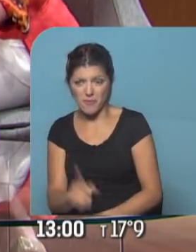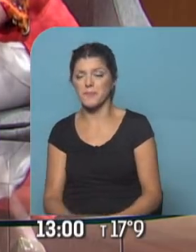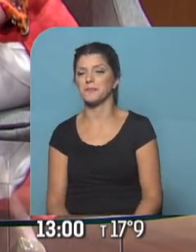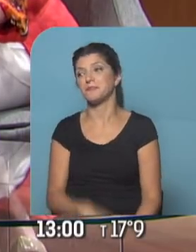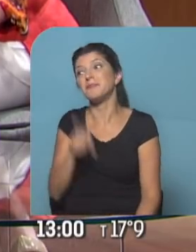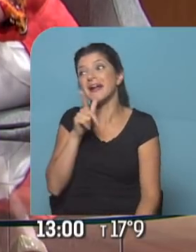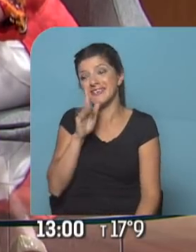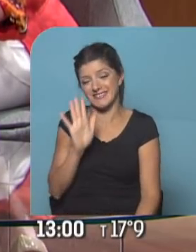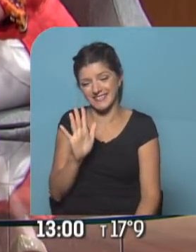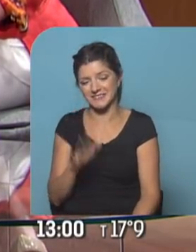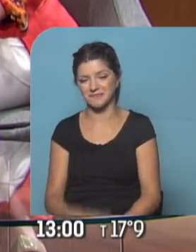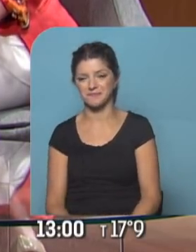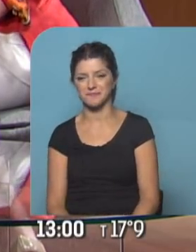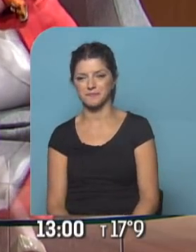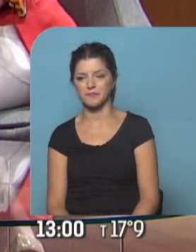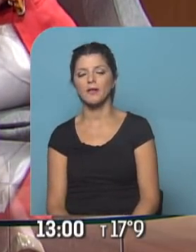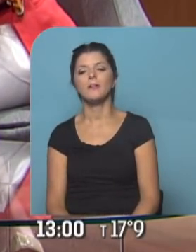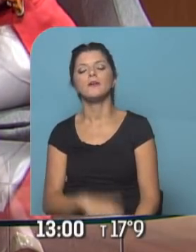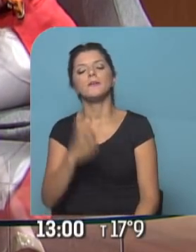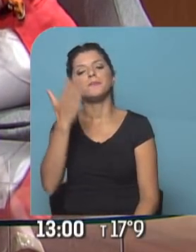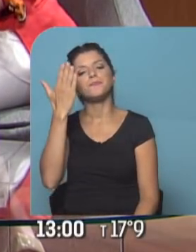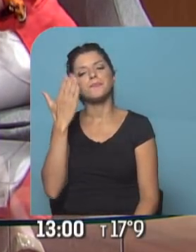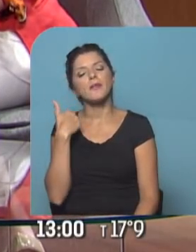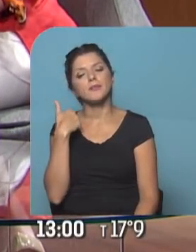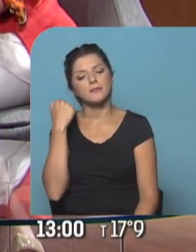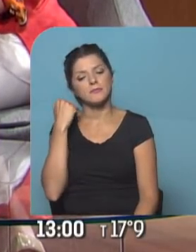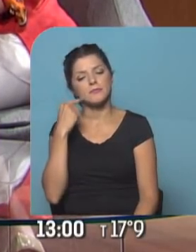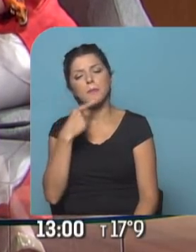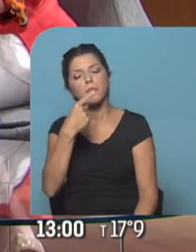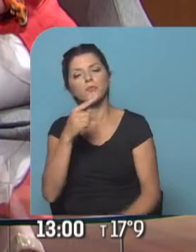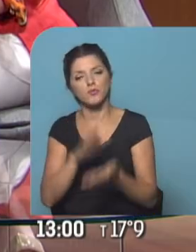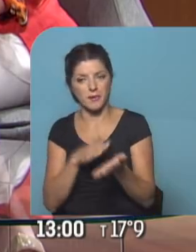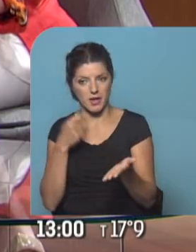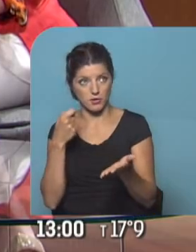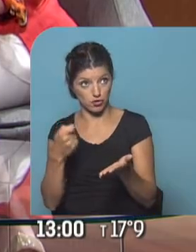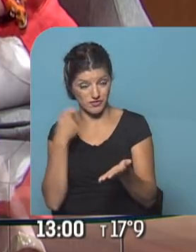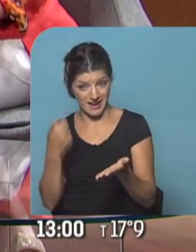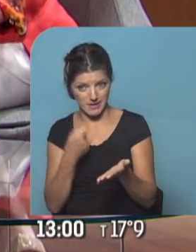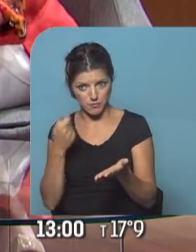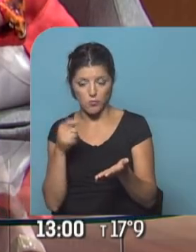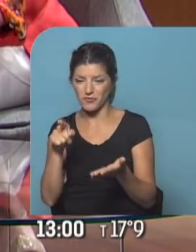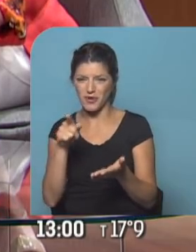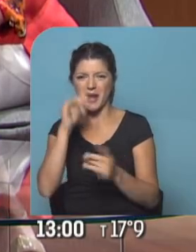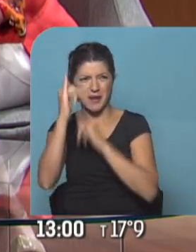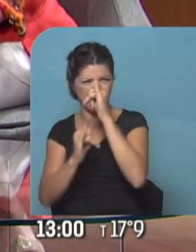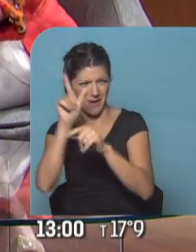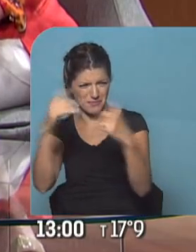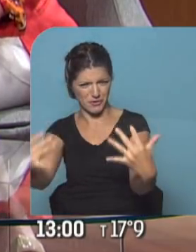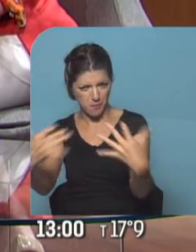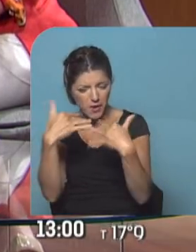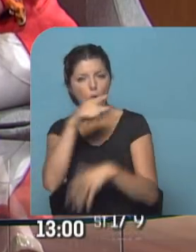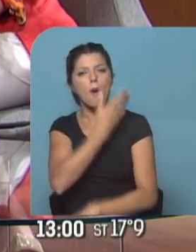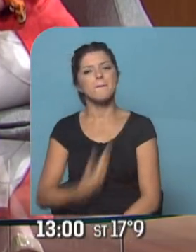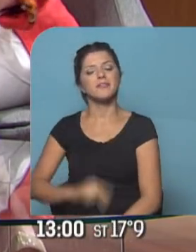Así parece. Ahora, te mencionaba lo del socialismo cuando le decía a los televidentes que sos vicepresidente de la